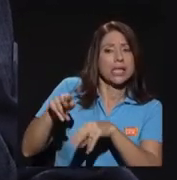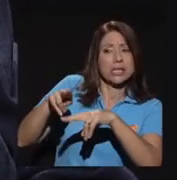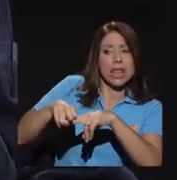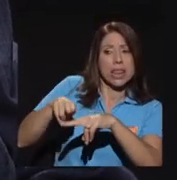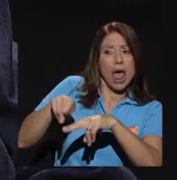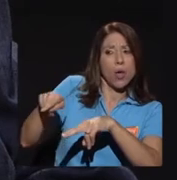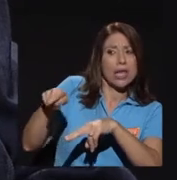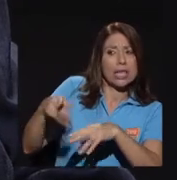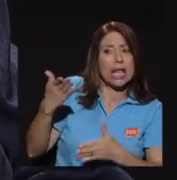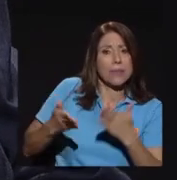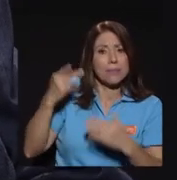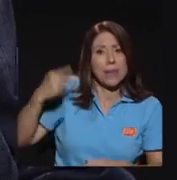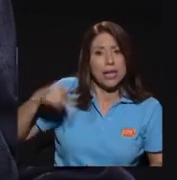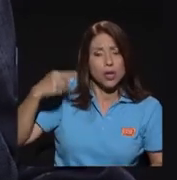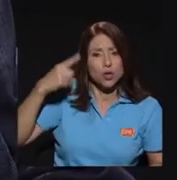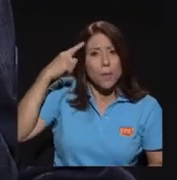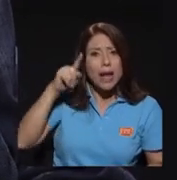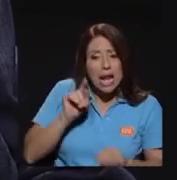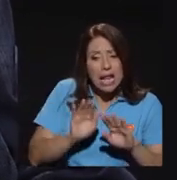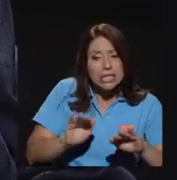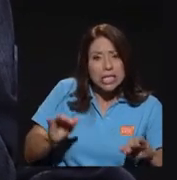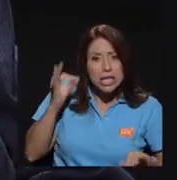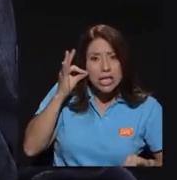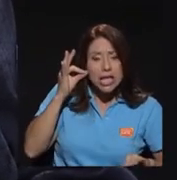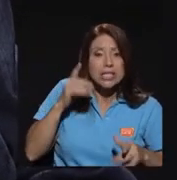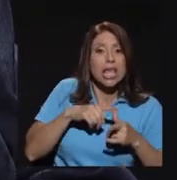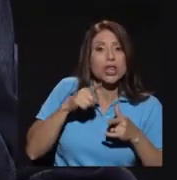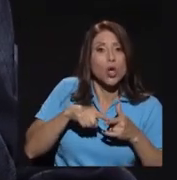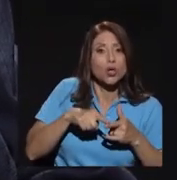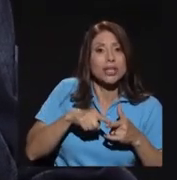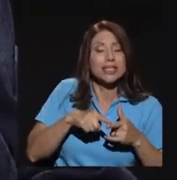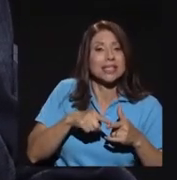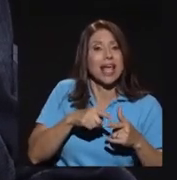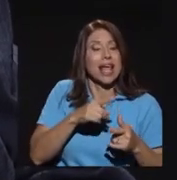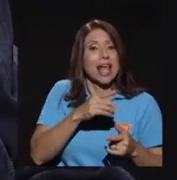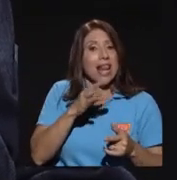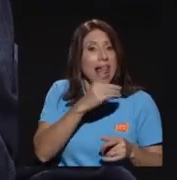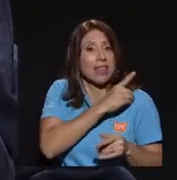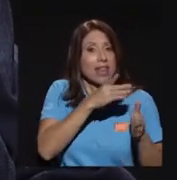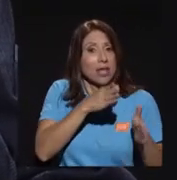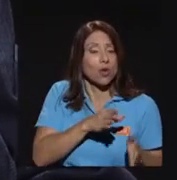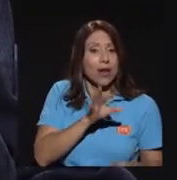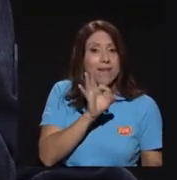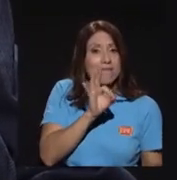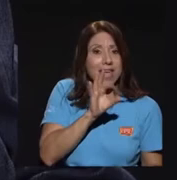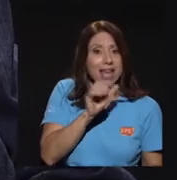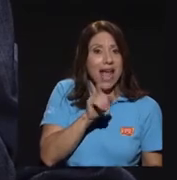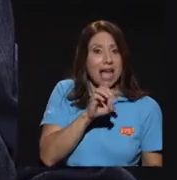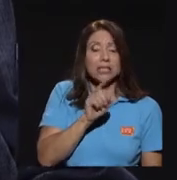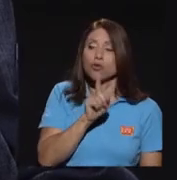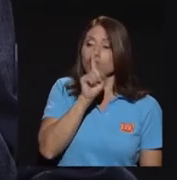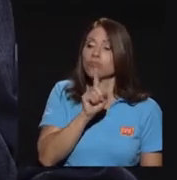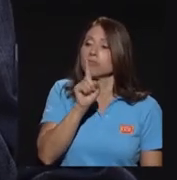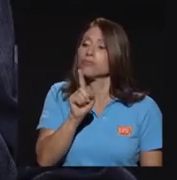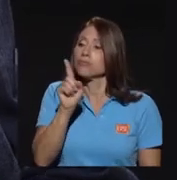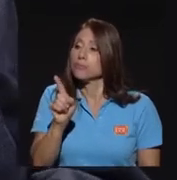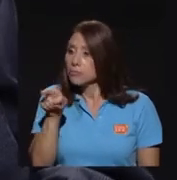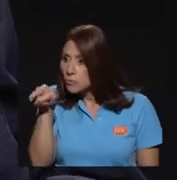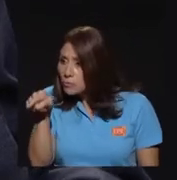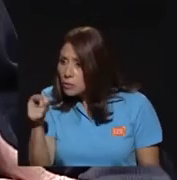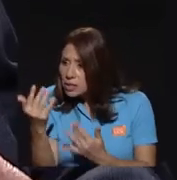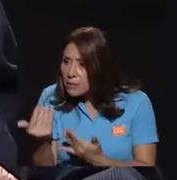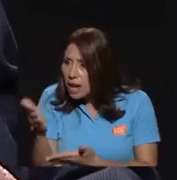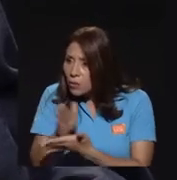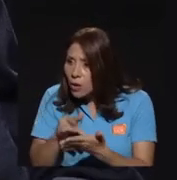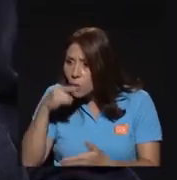peligroso para las chiquitas y entonces voy a preguntarle dónde hace caso que se esperaba alguna etiqueta yo